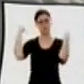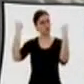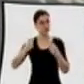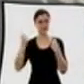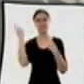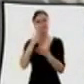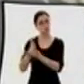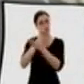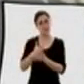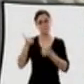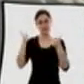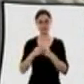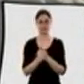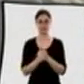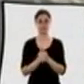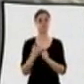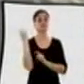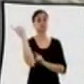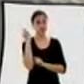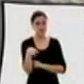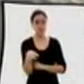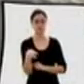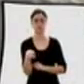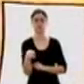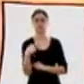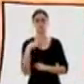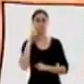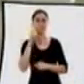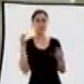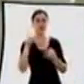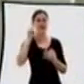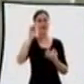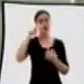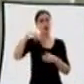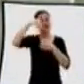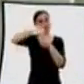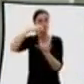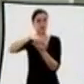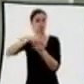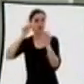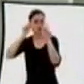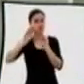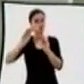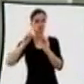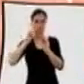que esforzarte y estudiar más. Nos debemos quedar principalmente con la relación que tiene León en su